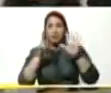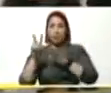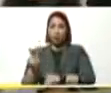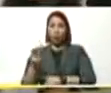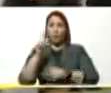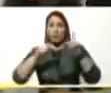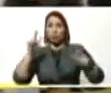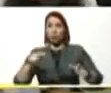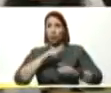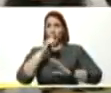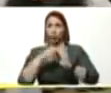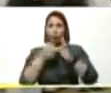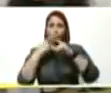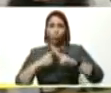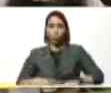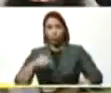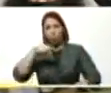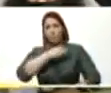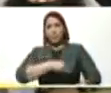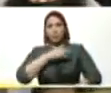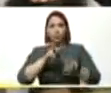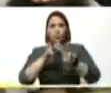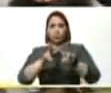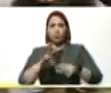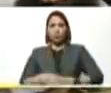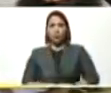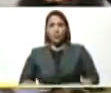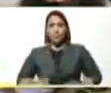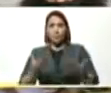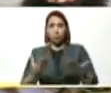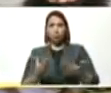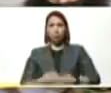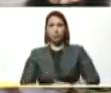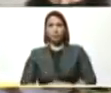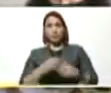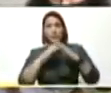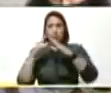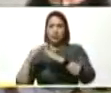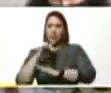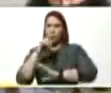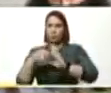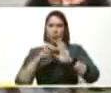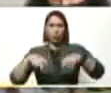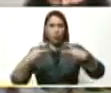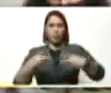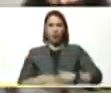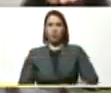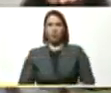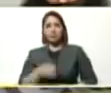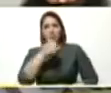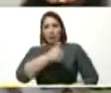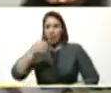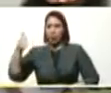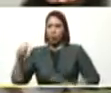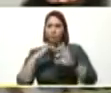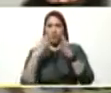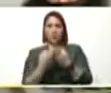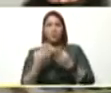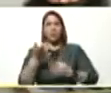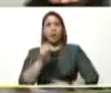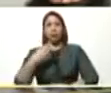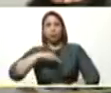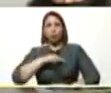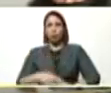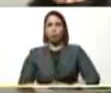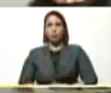total, para que hoy la Misión Vivienda Venezuela le esté entregando su casa completamente nueva a cada una de estas familias. Se encuentra con